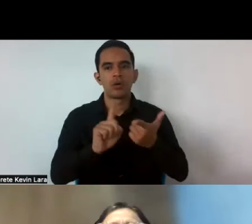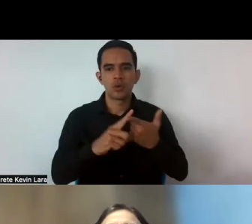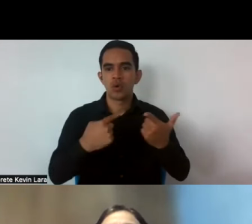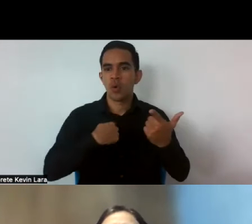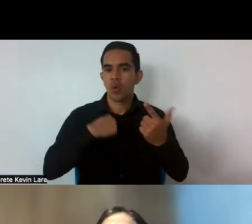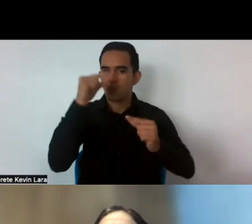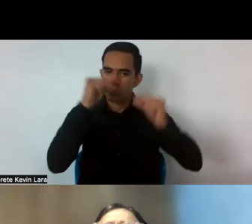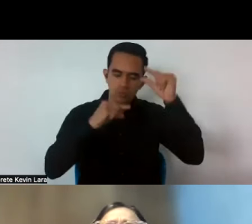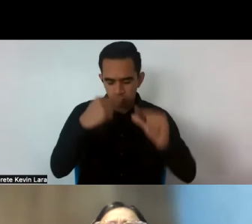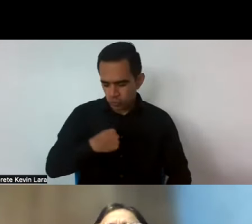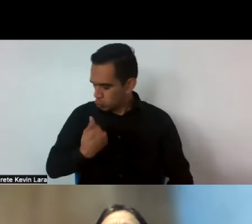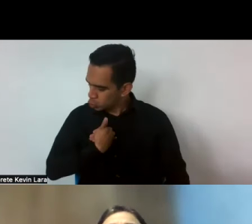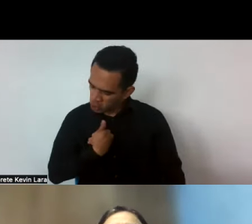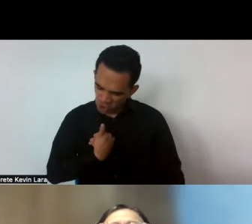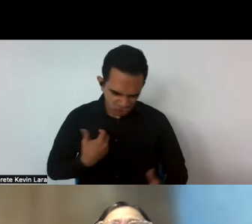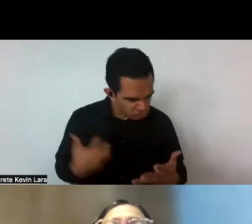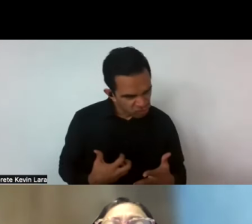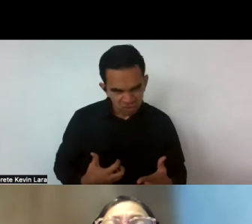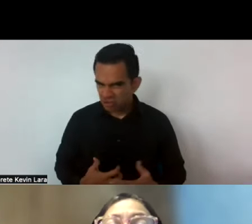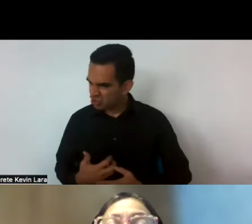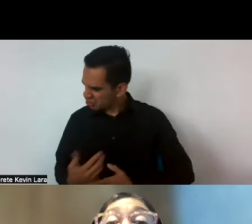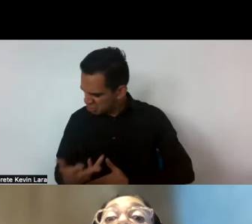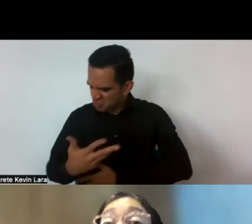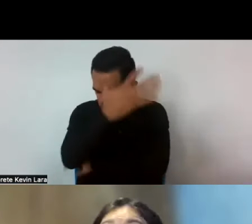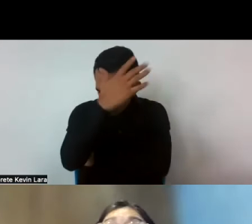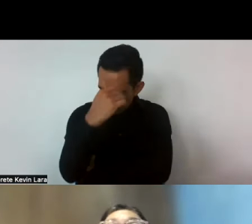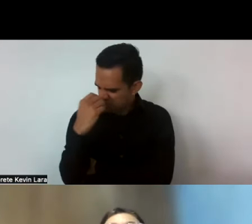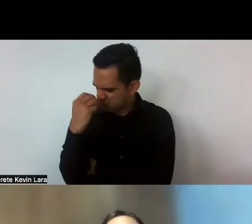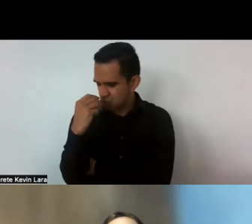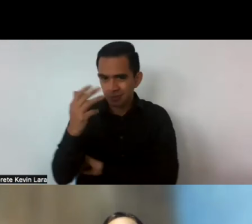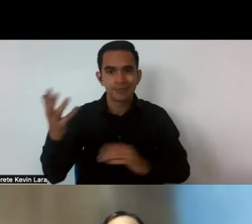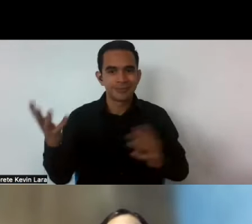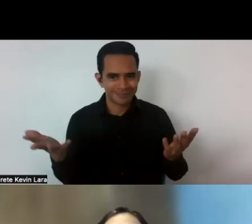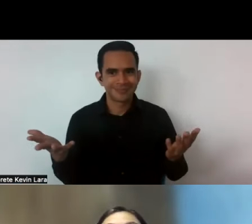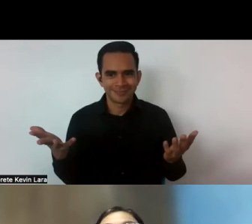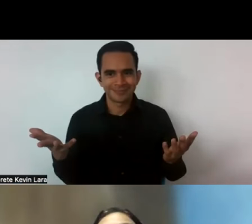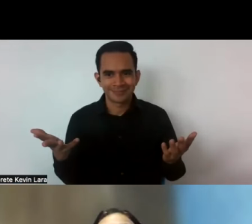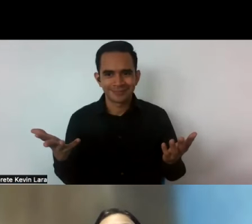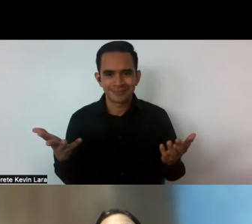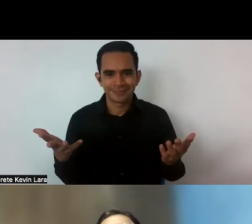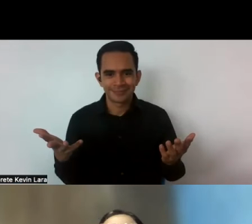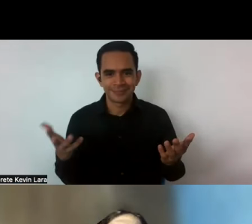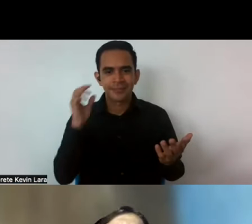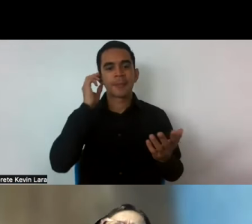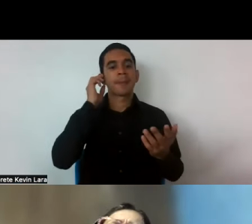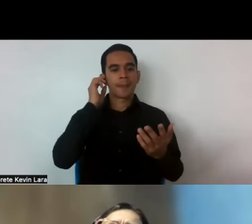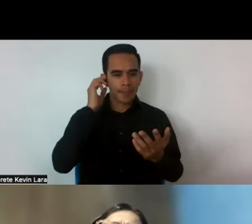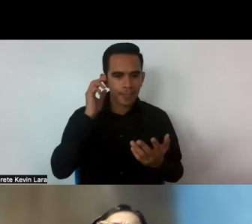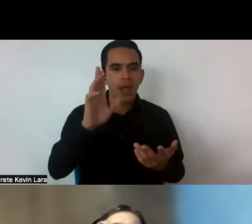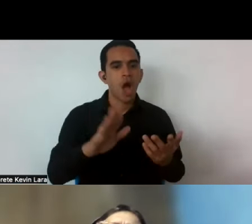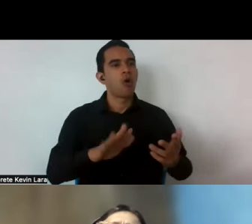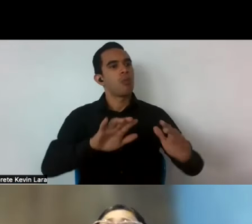otras personas, muy bien. ¿Qué más? Y a ver, empiezo a confrontar. Gracias, Irina. ¿Y cómo